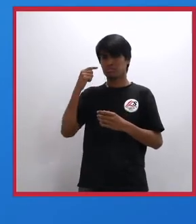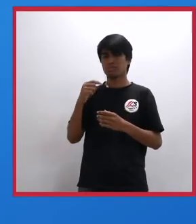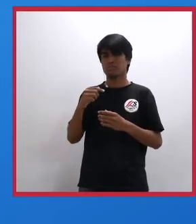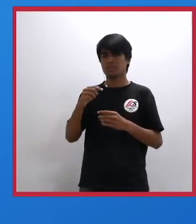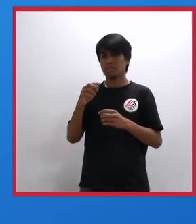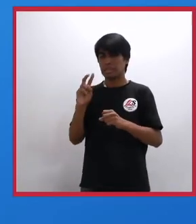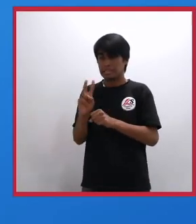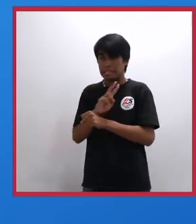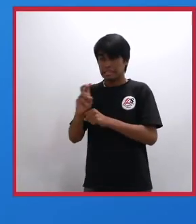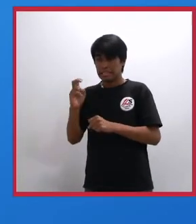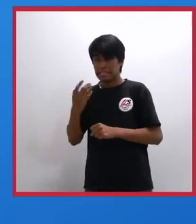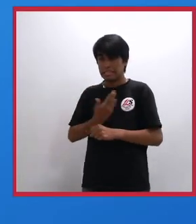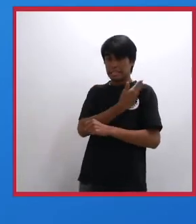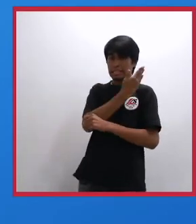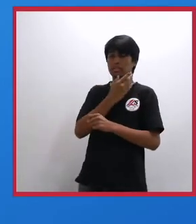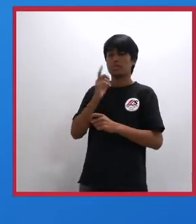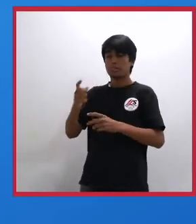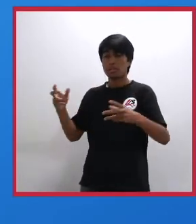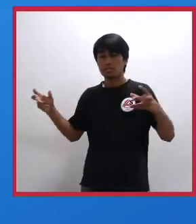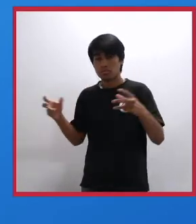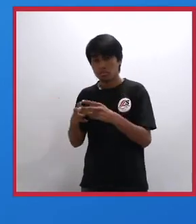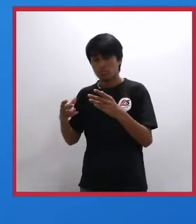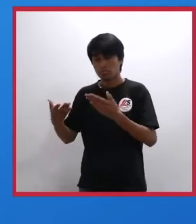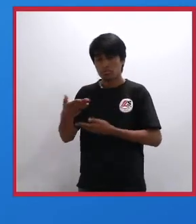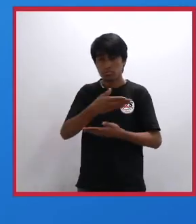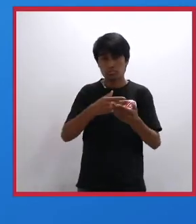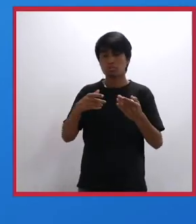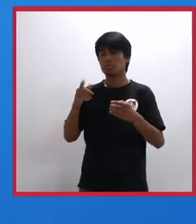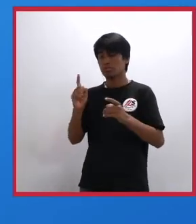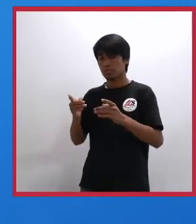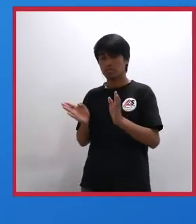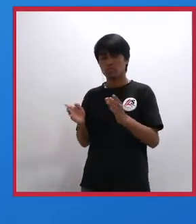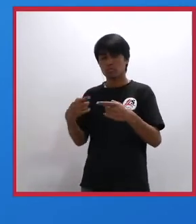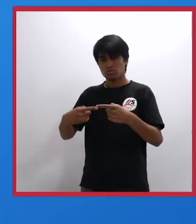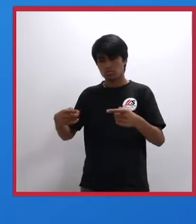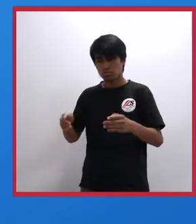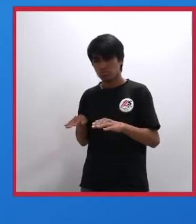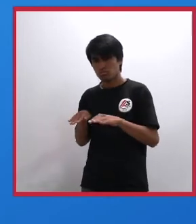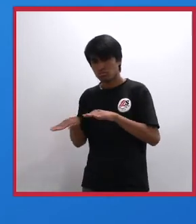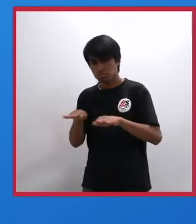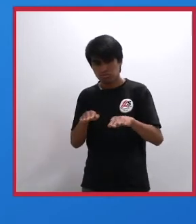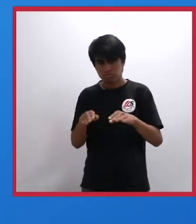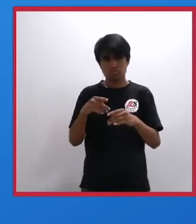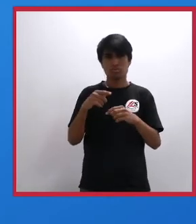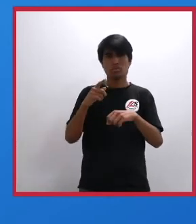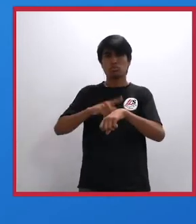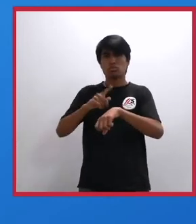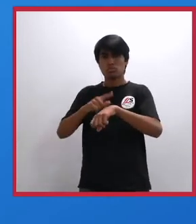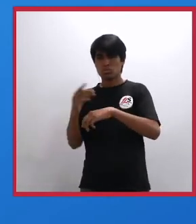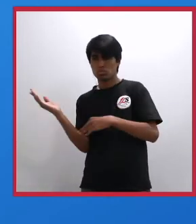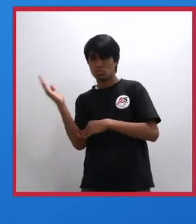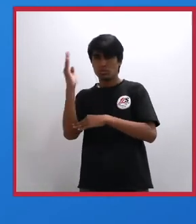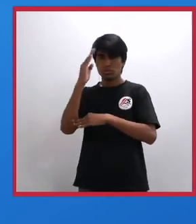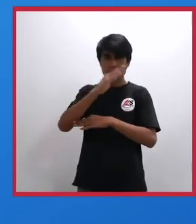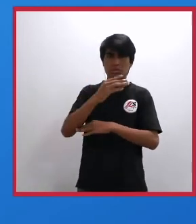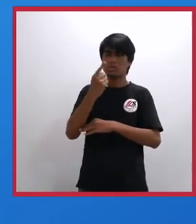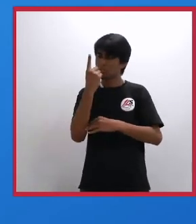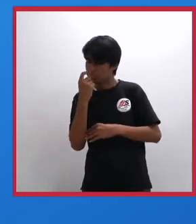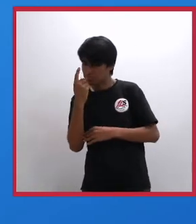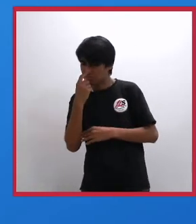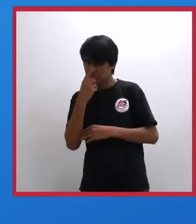de riesgos, reuniones de caja de herramientas, sistema de turno de seguridad,